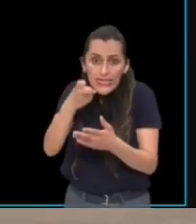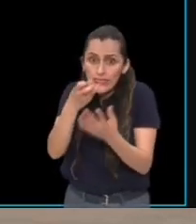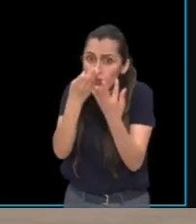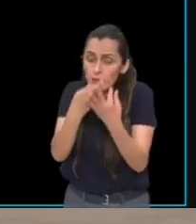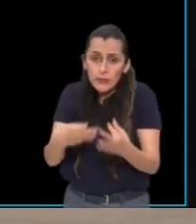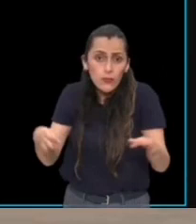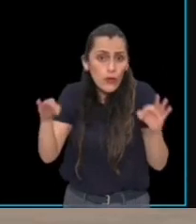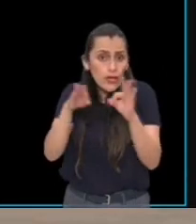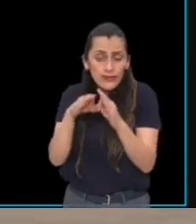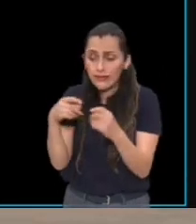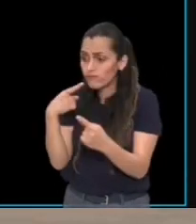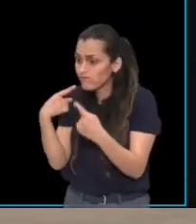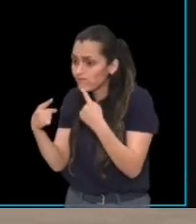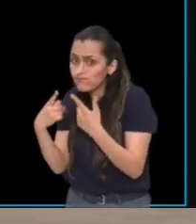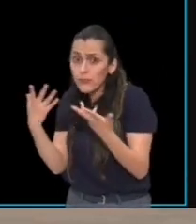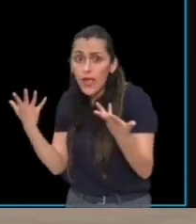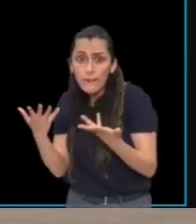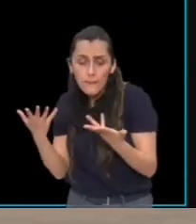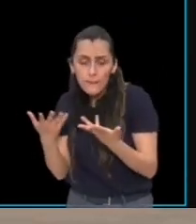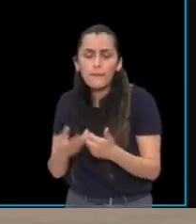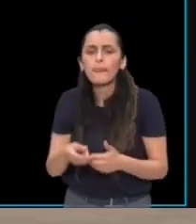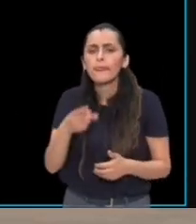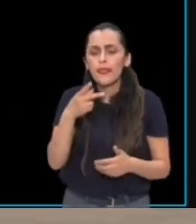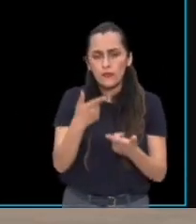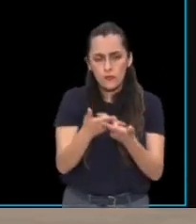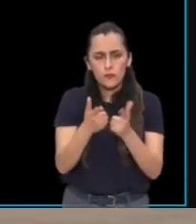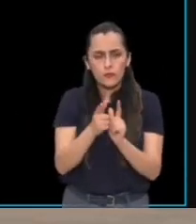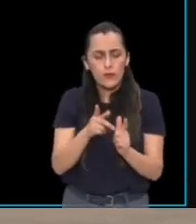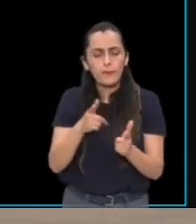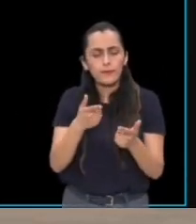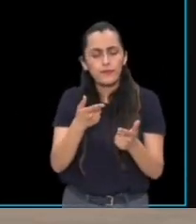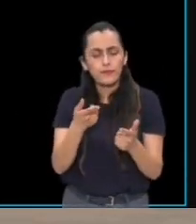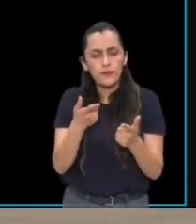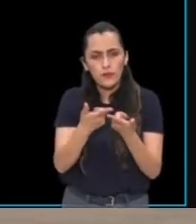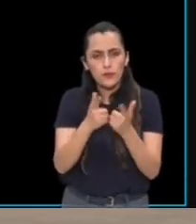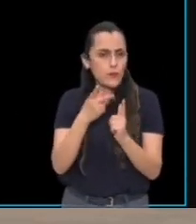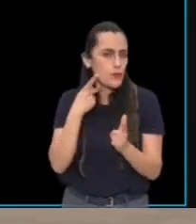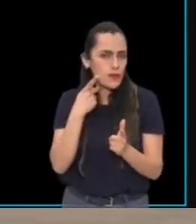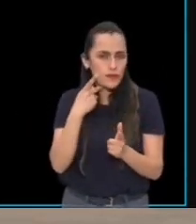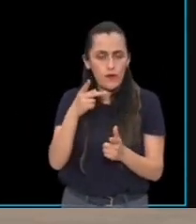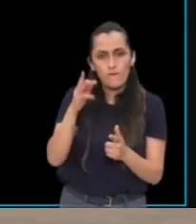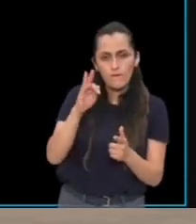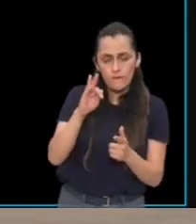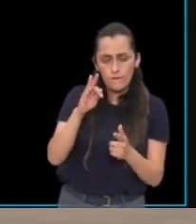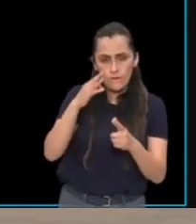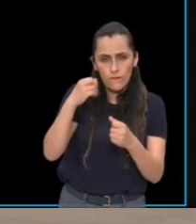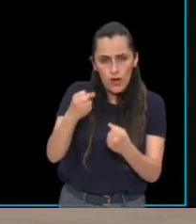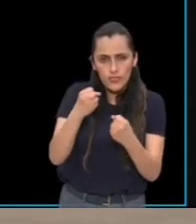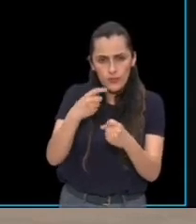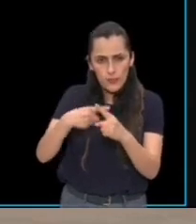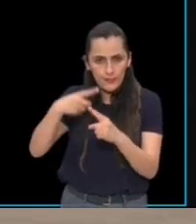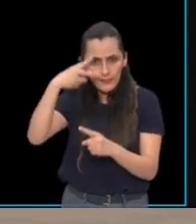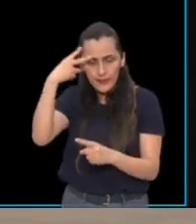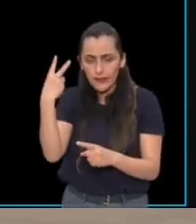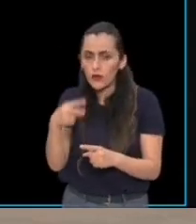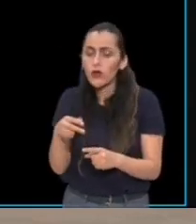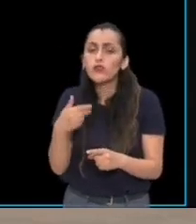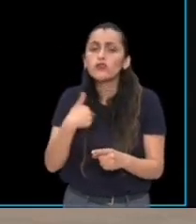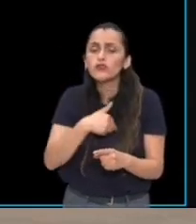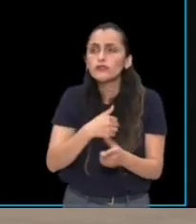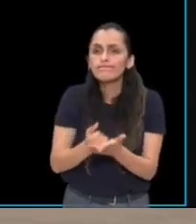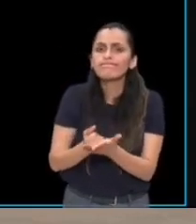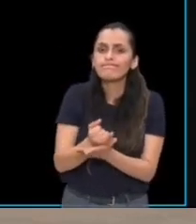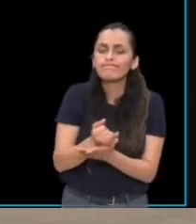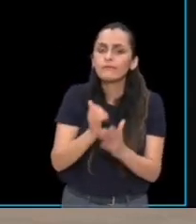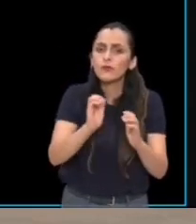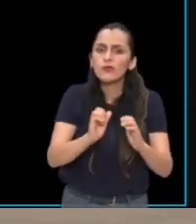claro. Y al hablar de fortalecimiento del sistema de salud pública, estamos hablando de la parte preventiva, de la